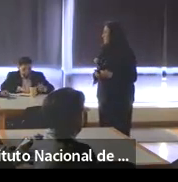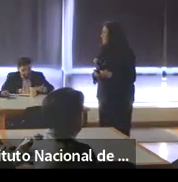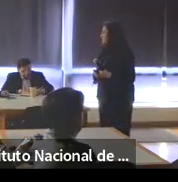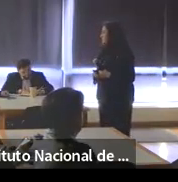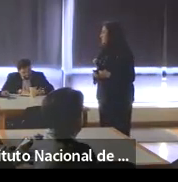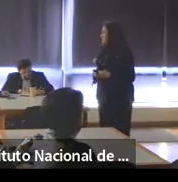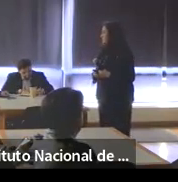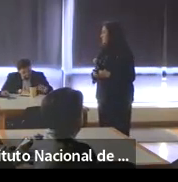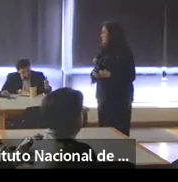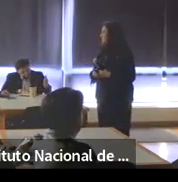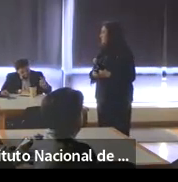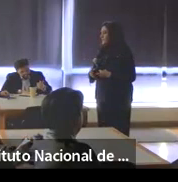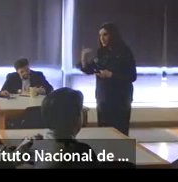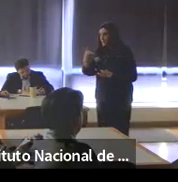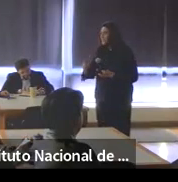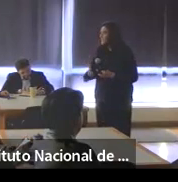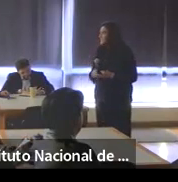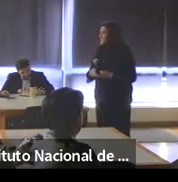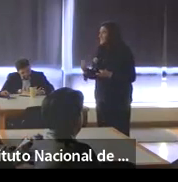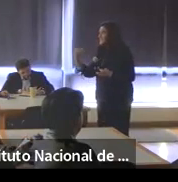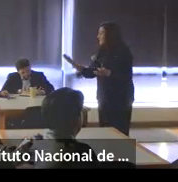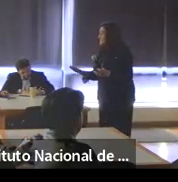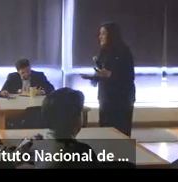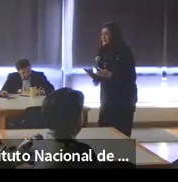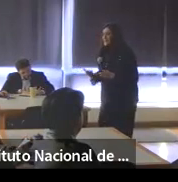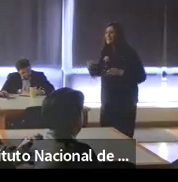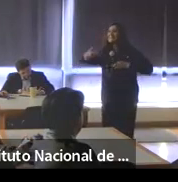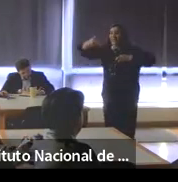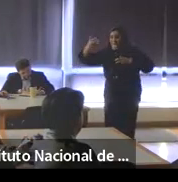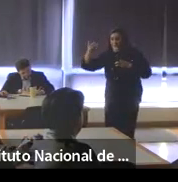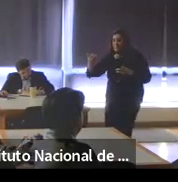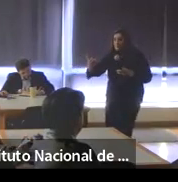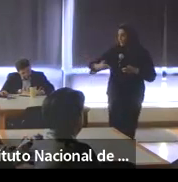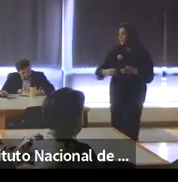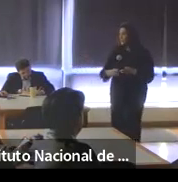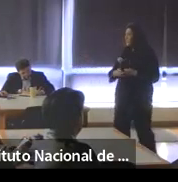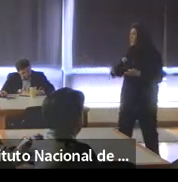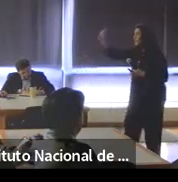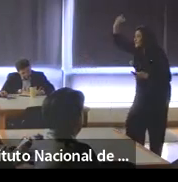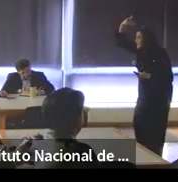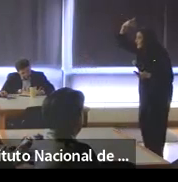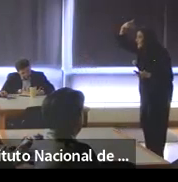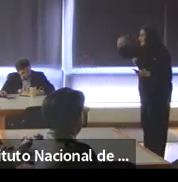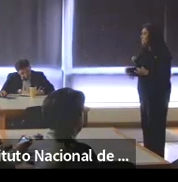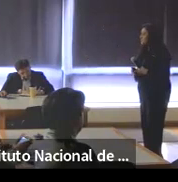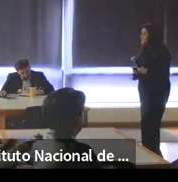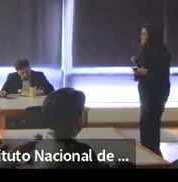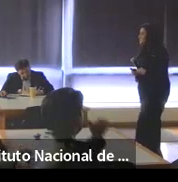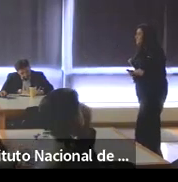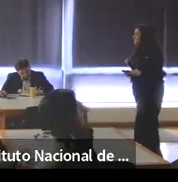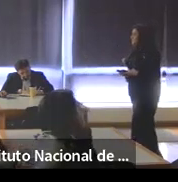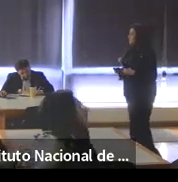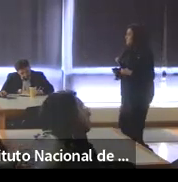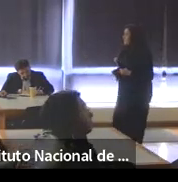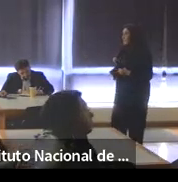podría tiene que ver con la resiliencia y la capacidad que tengas de enfrentar el conflicto que te estás generando a ti